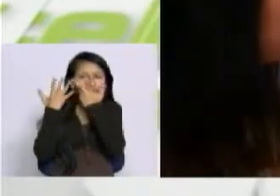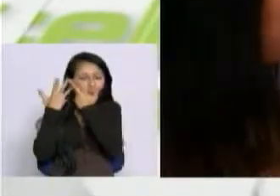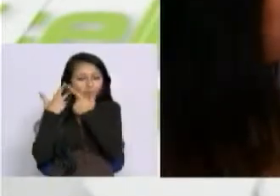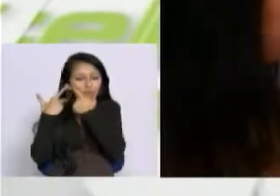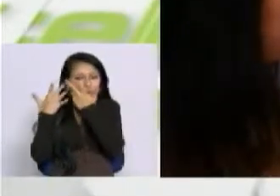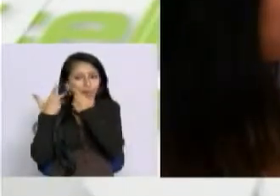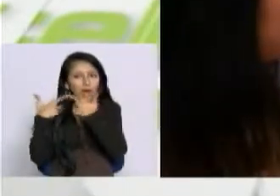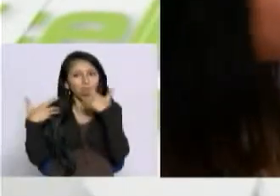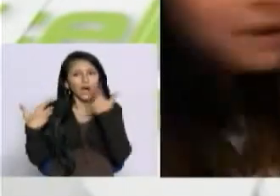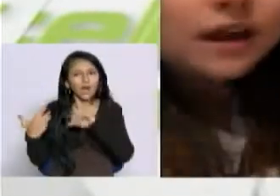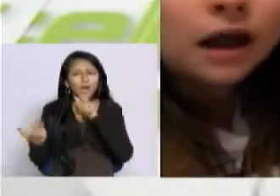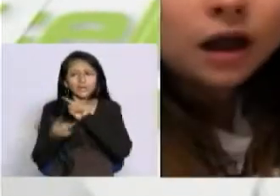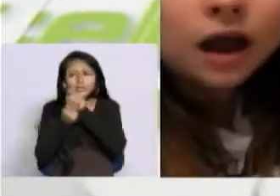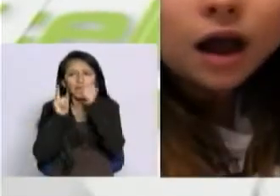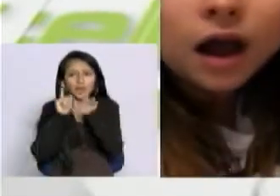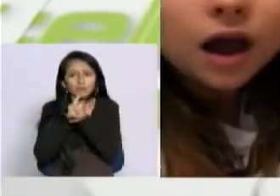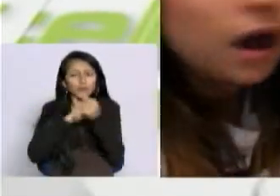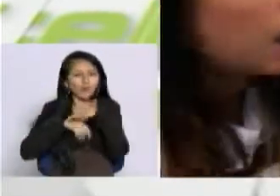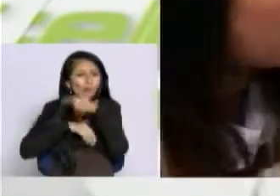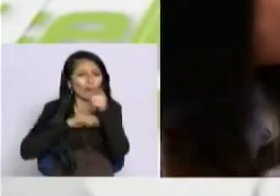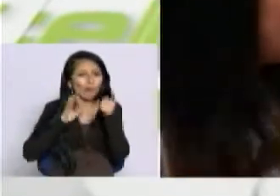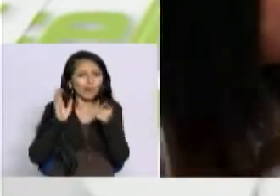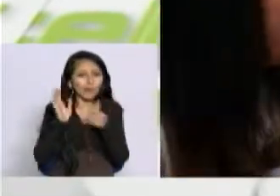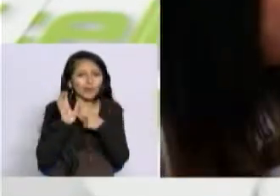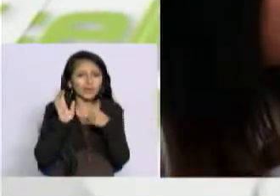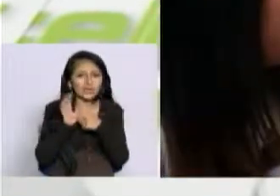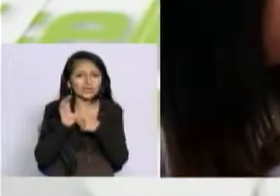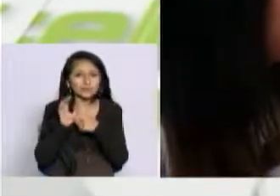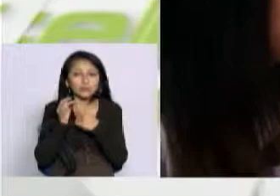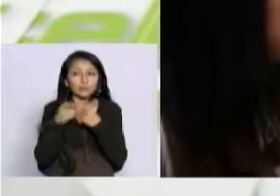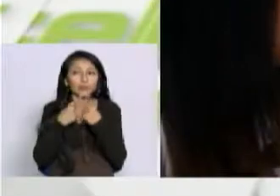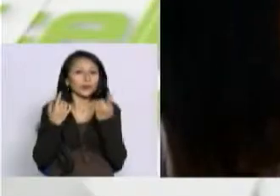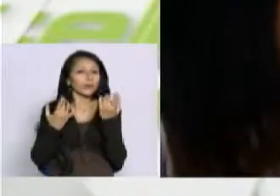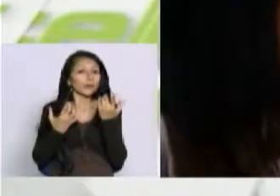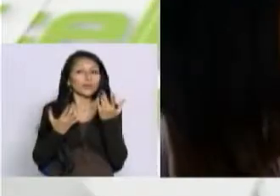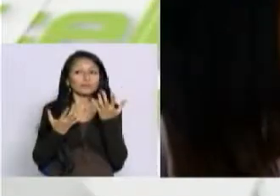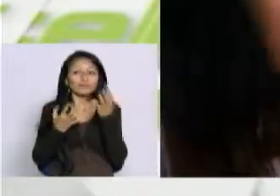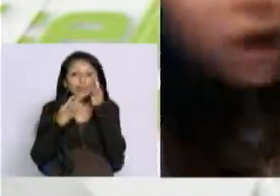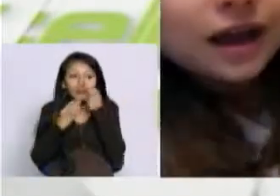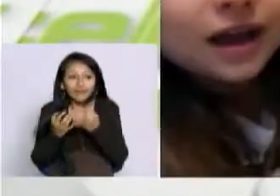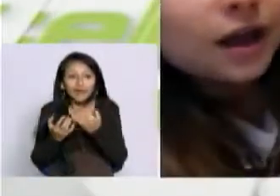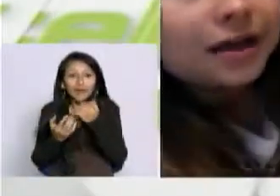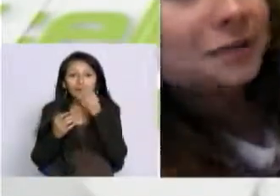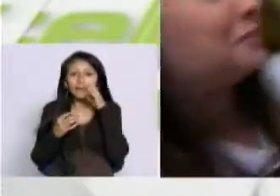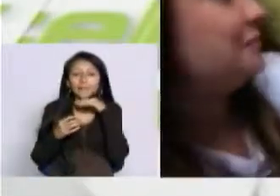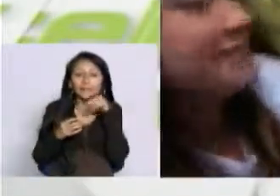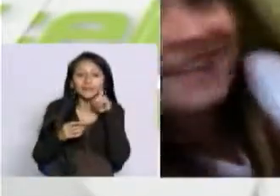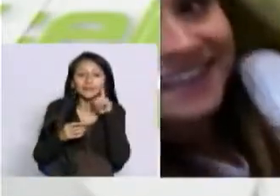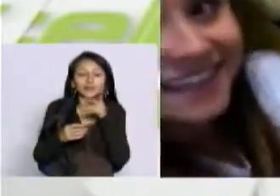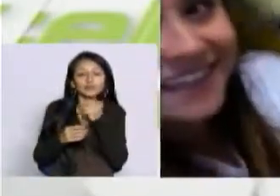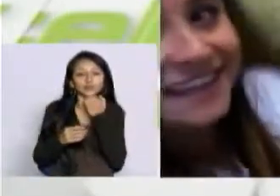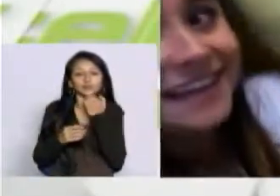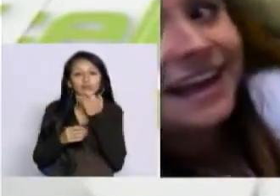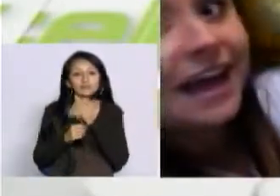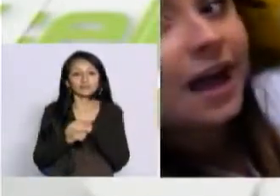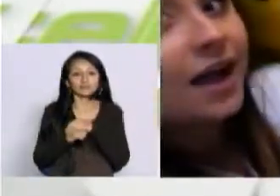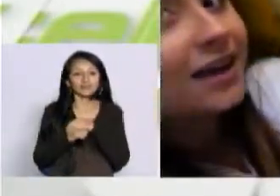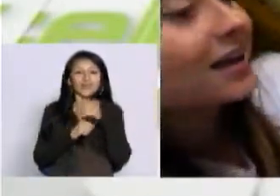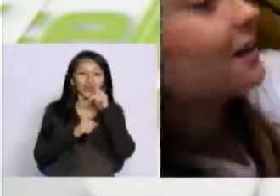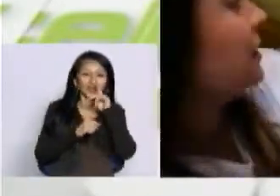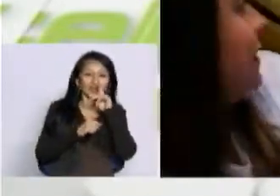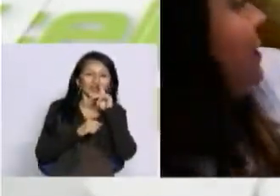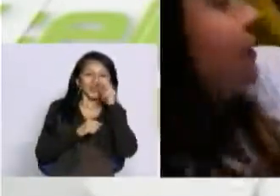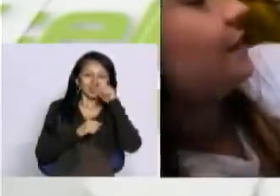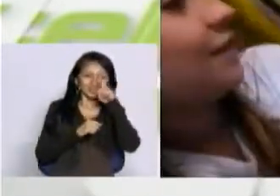Hartísimas cosas que van a cambiar todo, mejor dicho, pero pues todavía no se sabe nada oficial. No, sí, qué pena yo meter la cucharada, pero sí, es que me